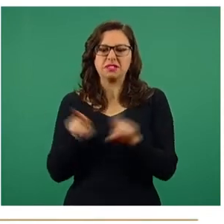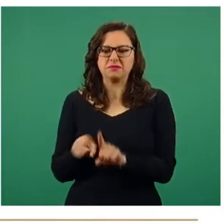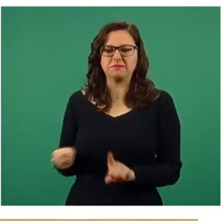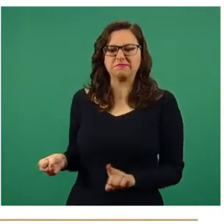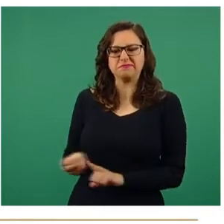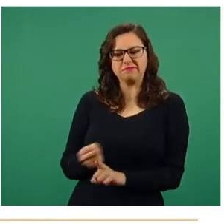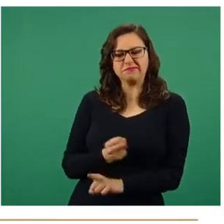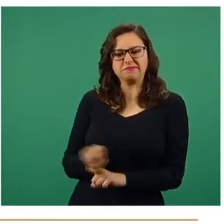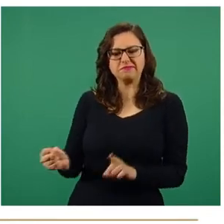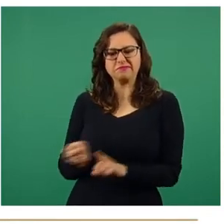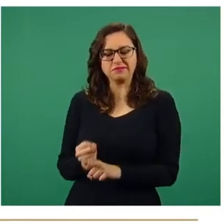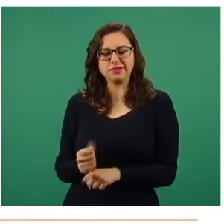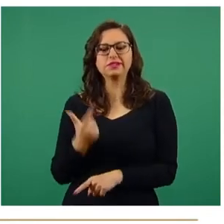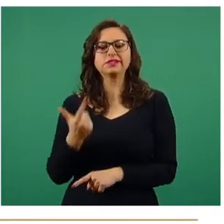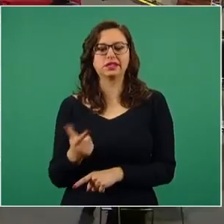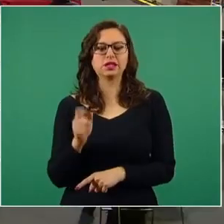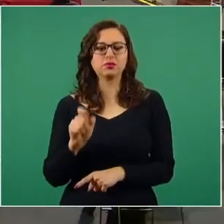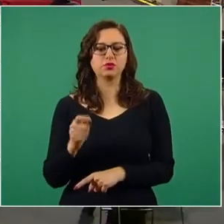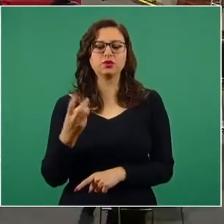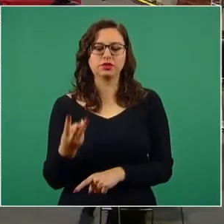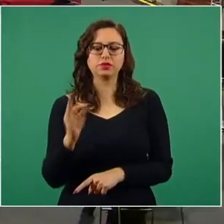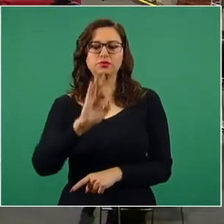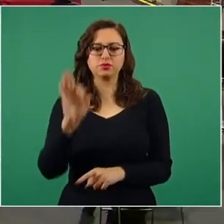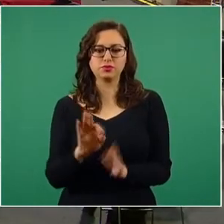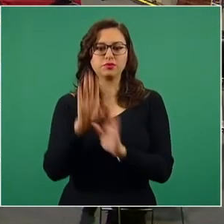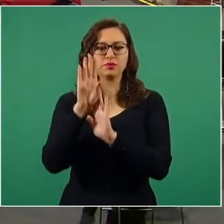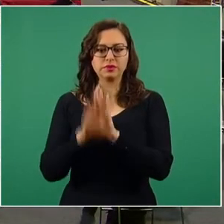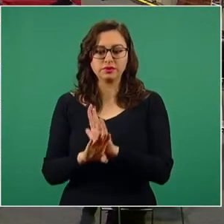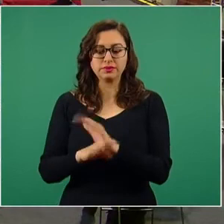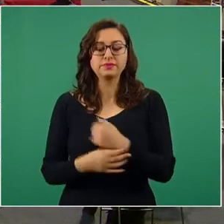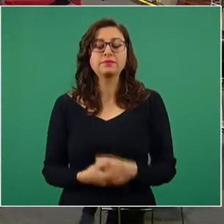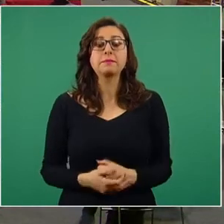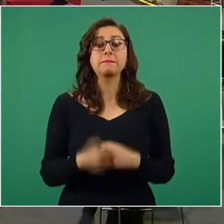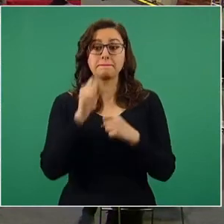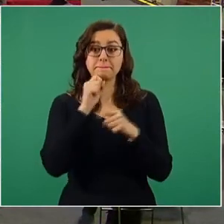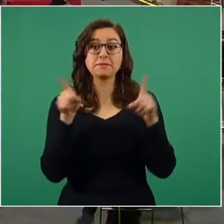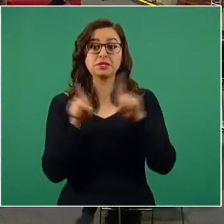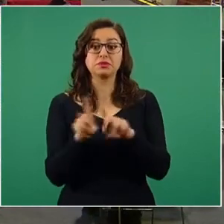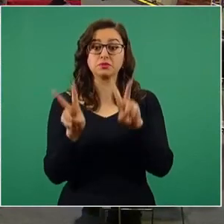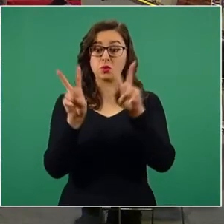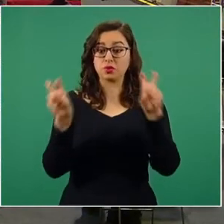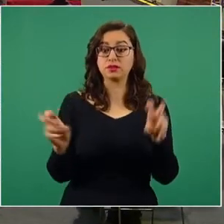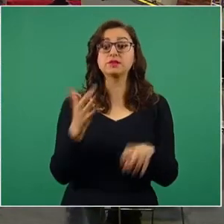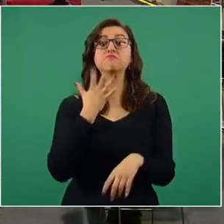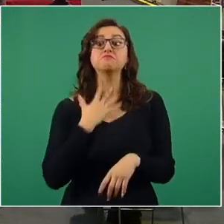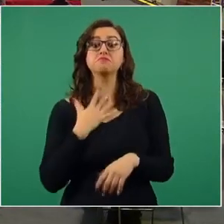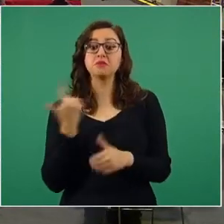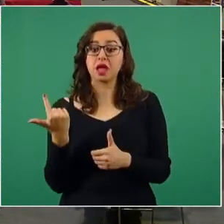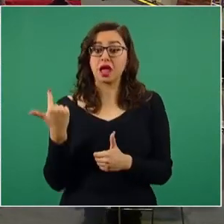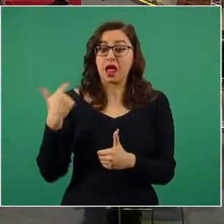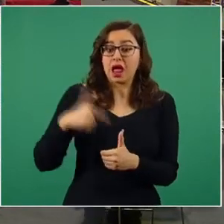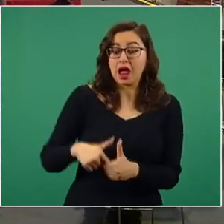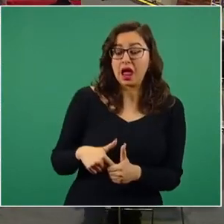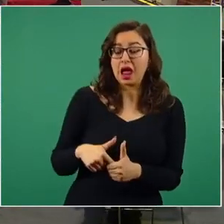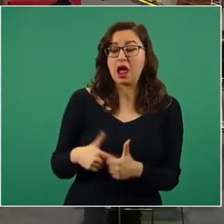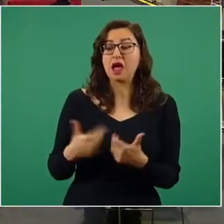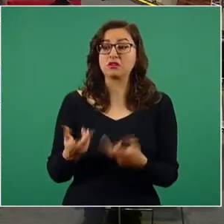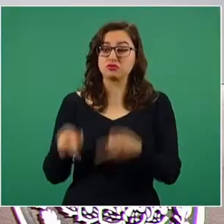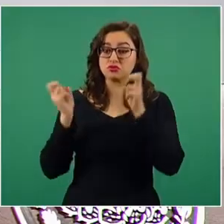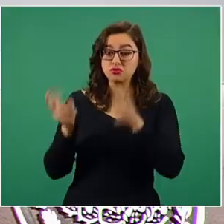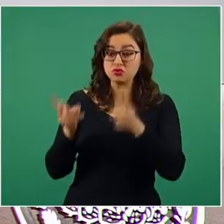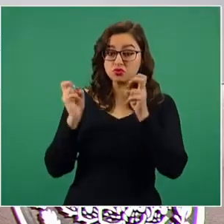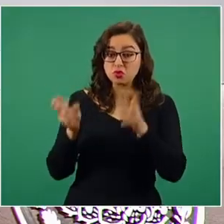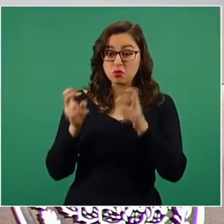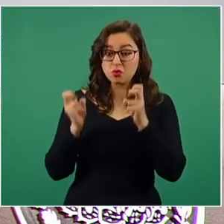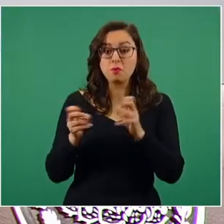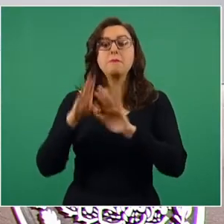Seguimos avanzando también en la estrategia para combatir el robo de hidrocarburos. El promedio diario de este delito al inicio de la administración